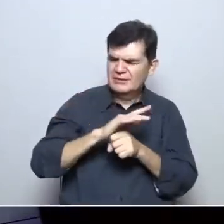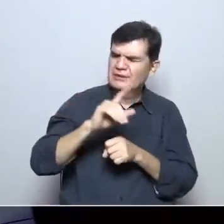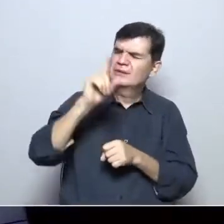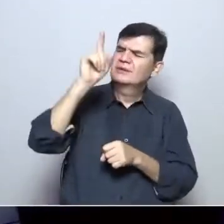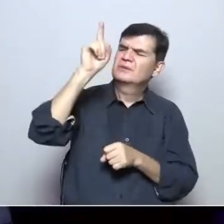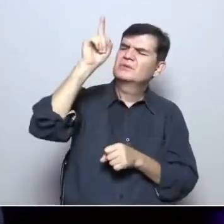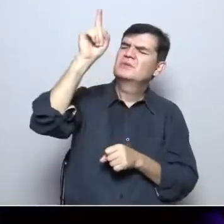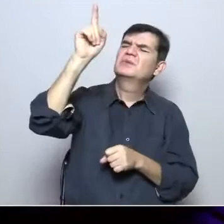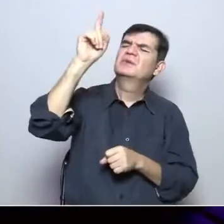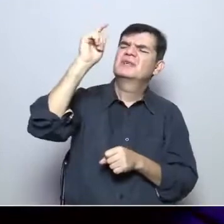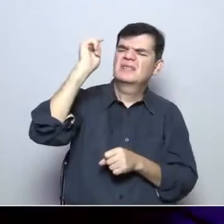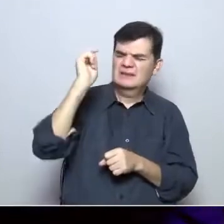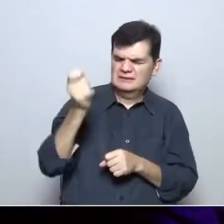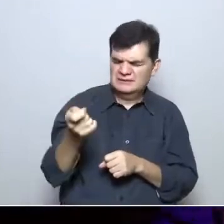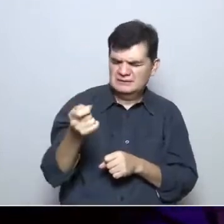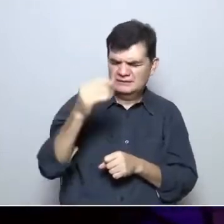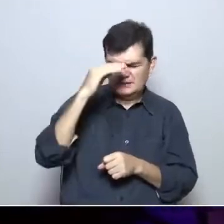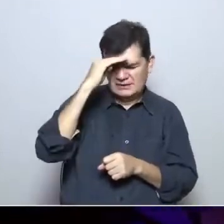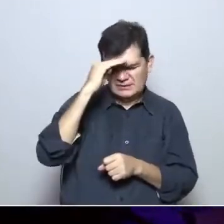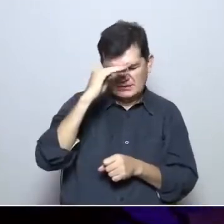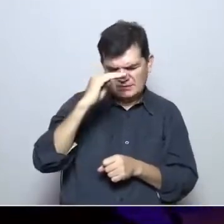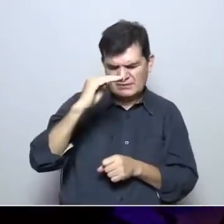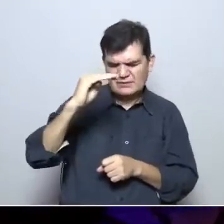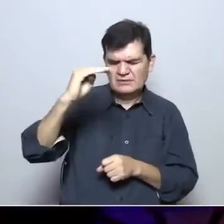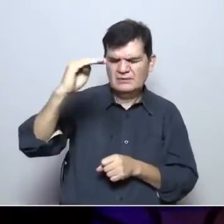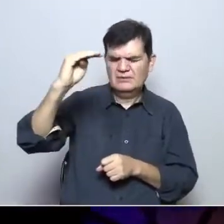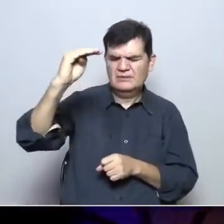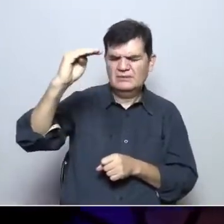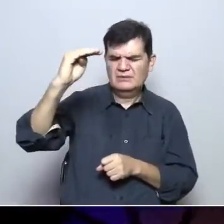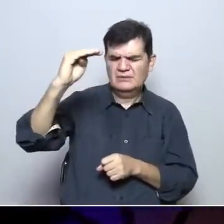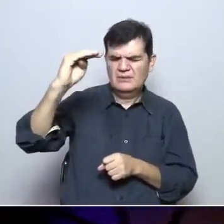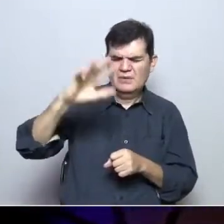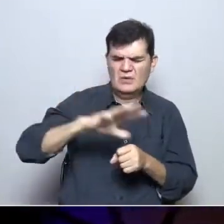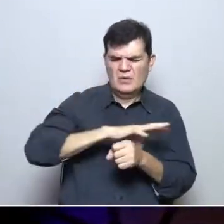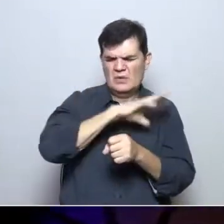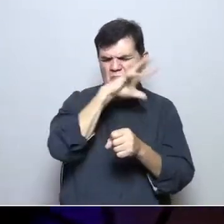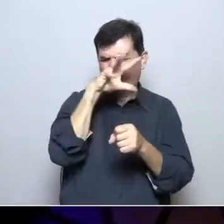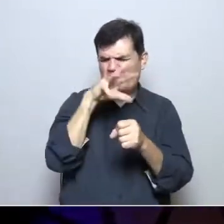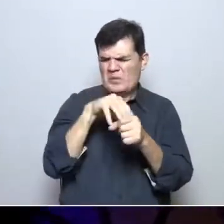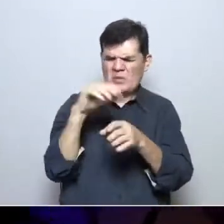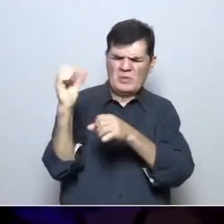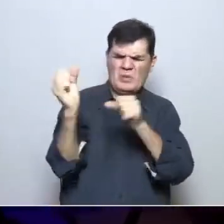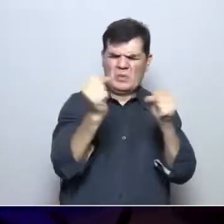reconociendo que tú eres Señor,